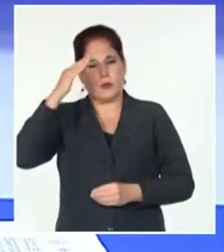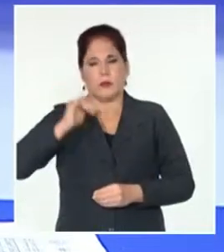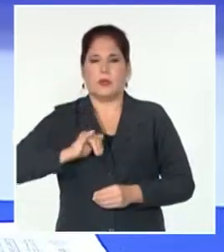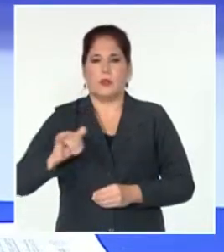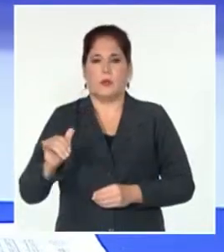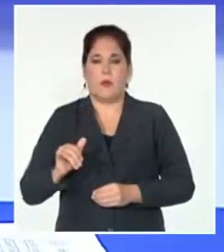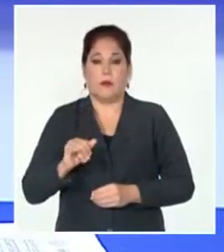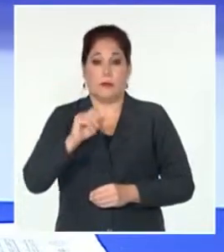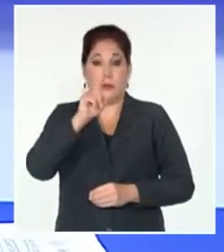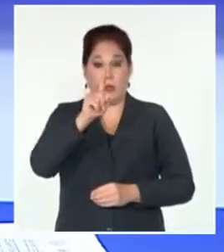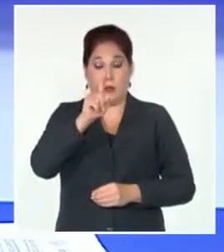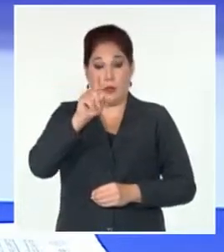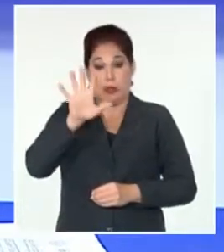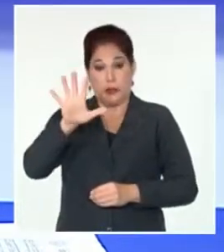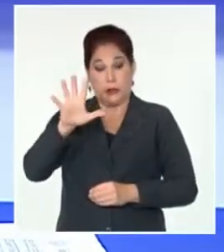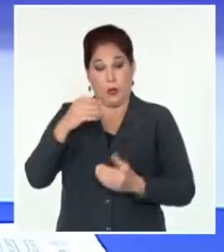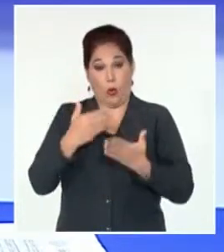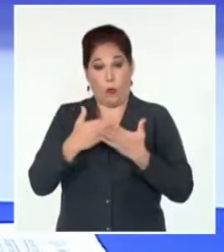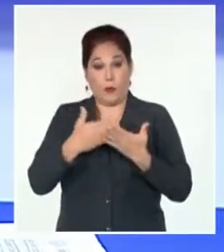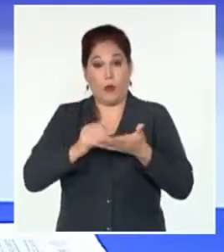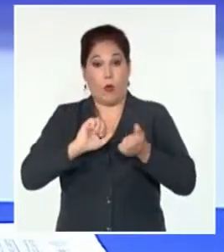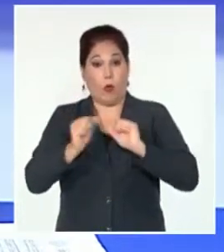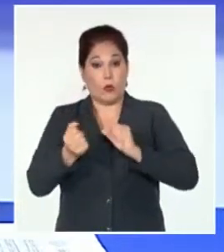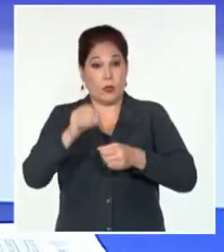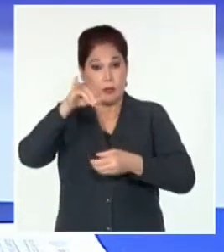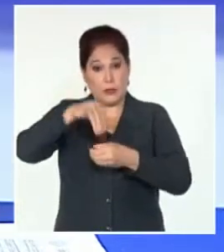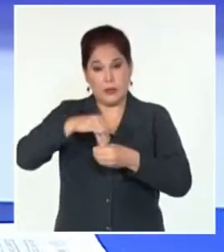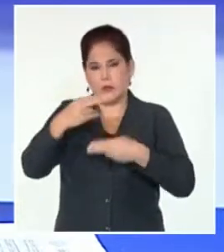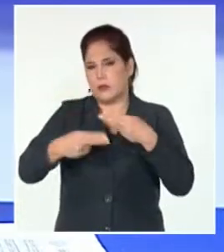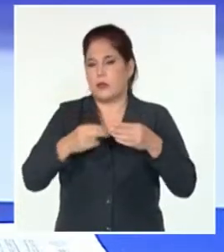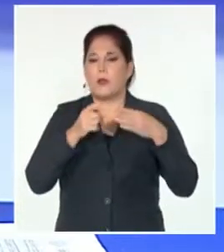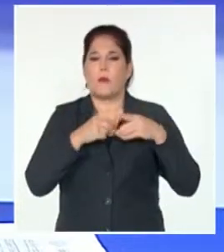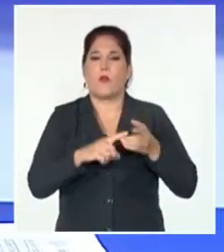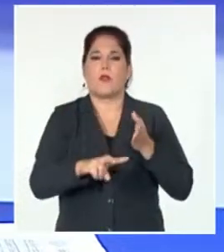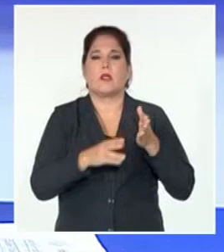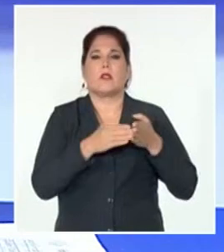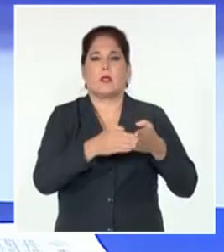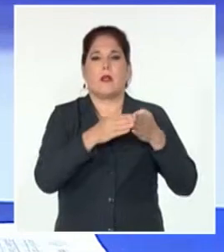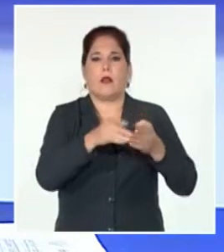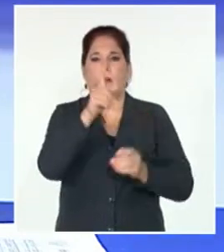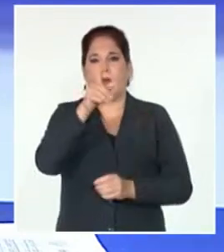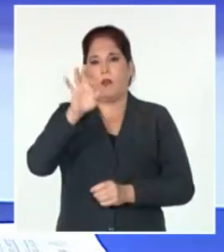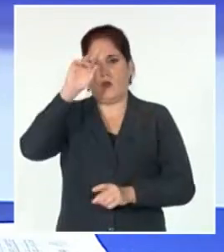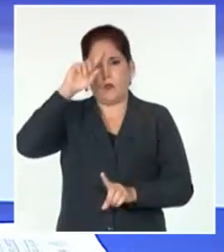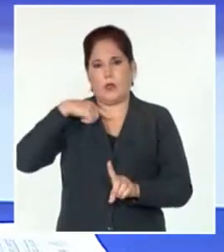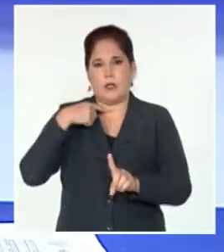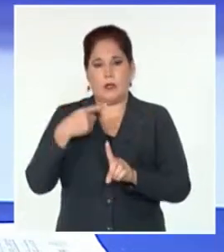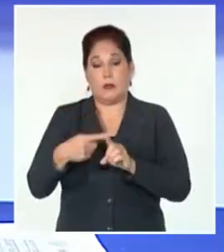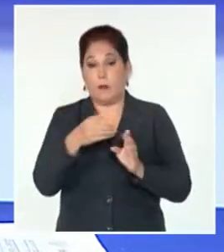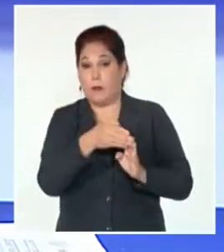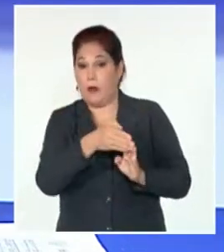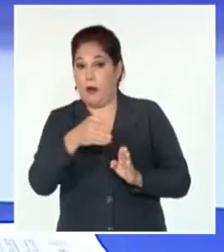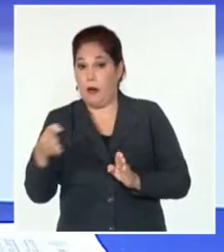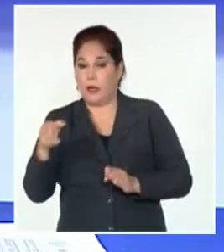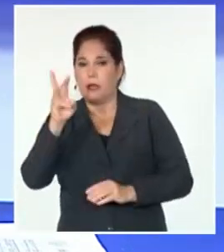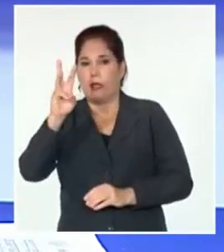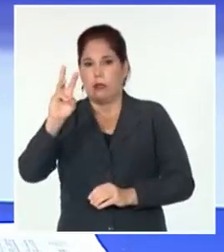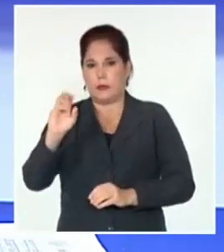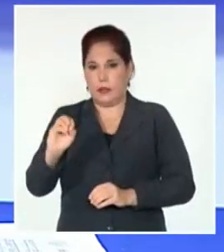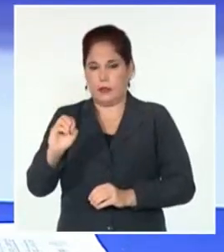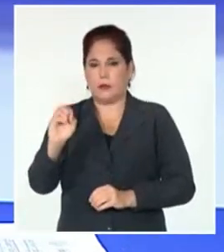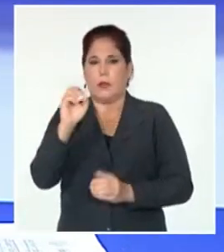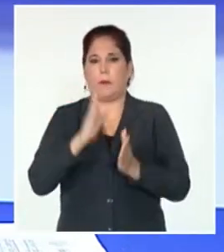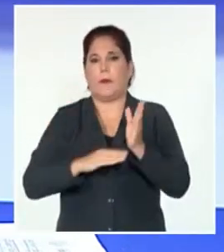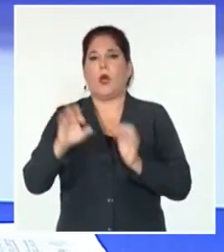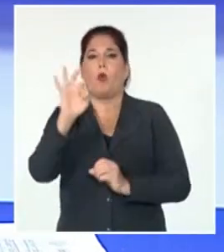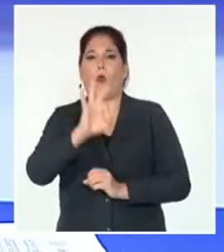La decimoquinta comprobación nacional al control interno se realiza en Granma desde el pasado 18 de septiembre, se extenderá hasta el 30 de octubre.